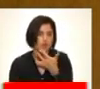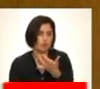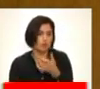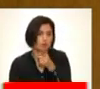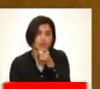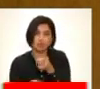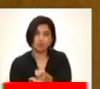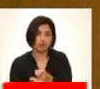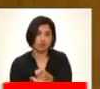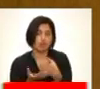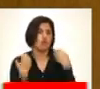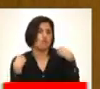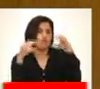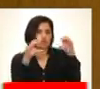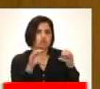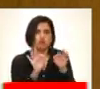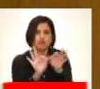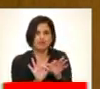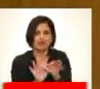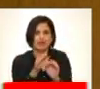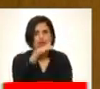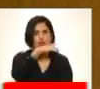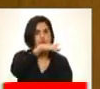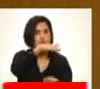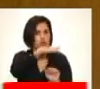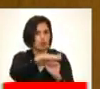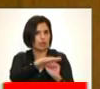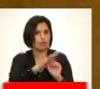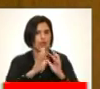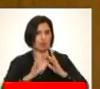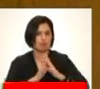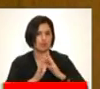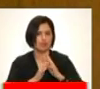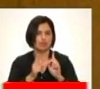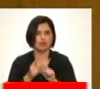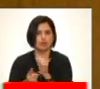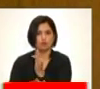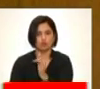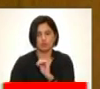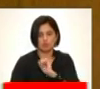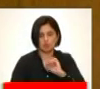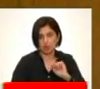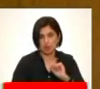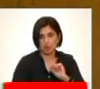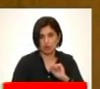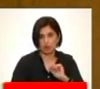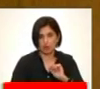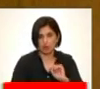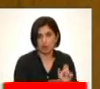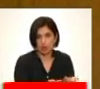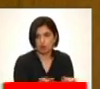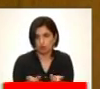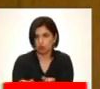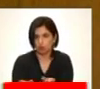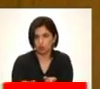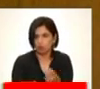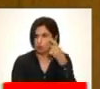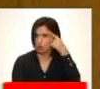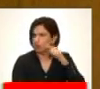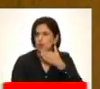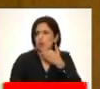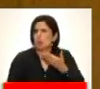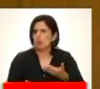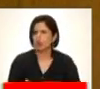dan facultades especiales a las autoridades militares, Fuerzas Armadas, ¿verdad?, para ejercer acciones en materia del orden público. Pero ¿en qué